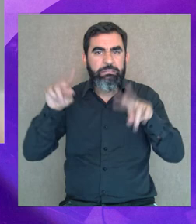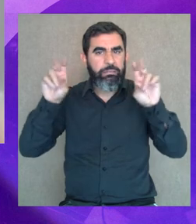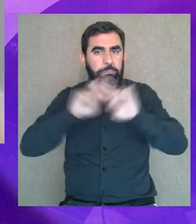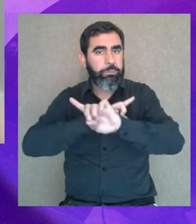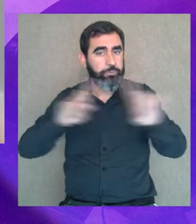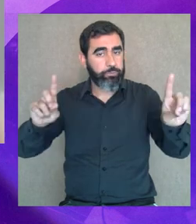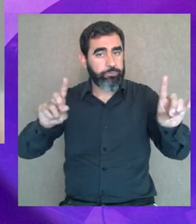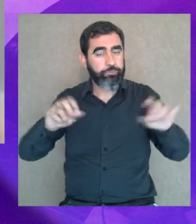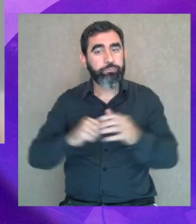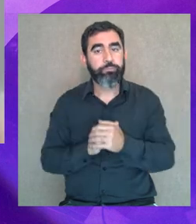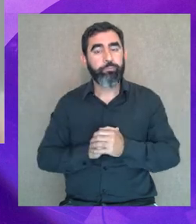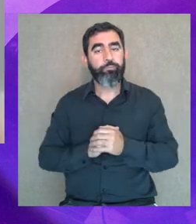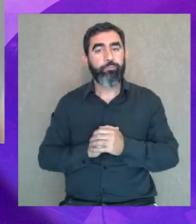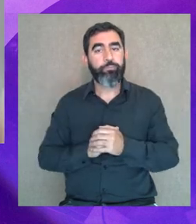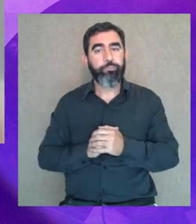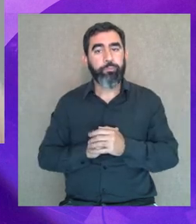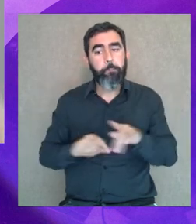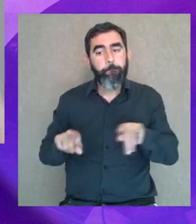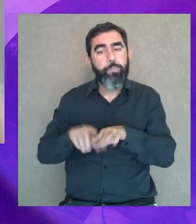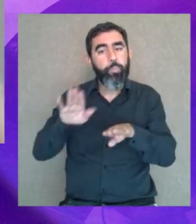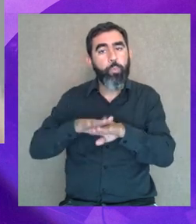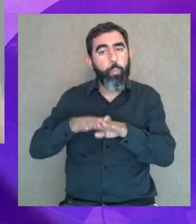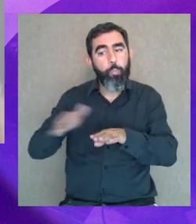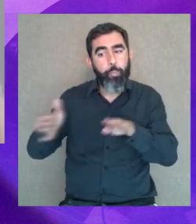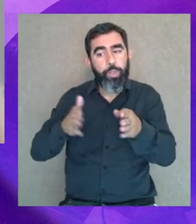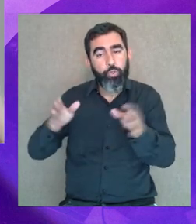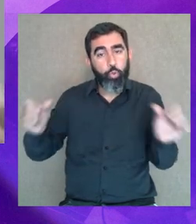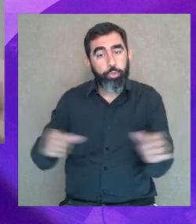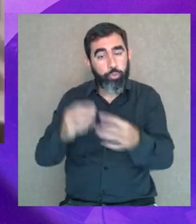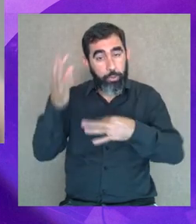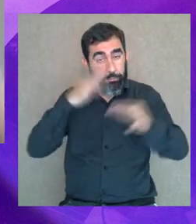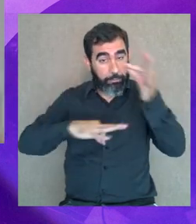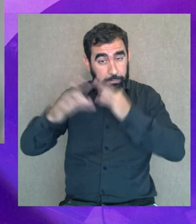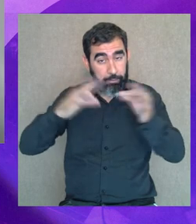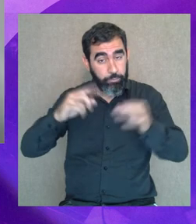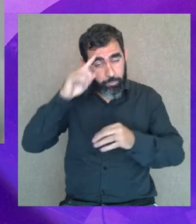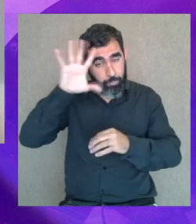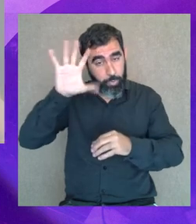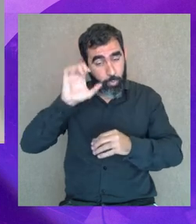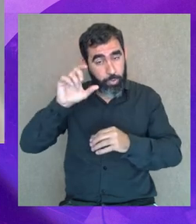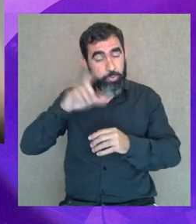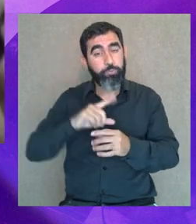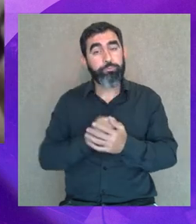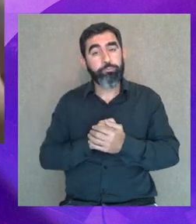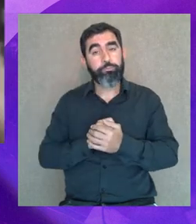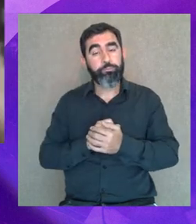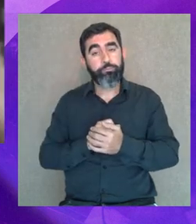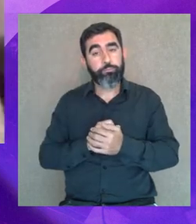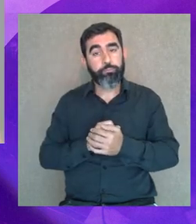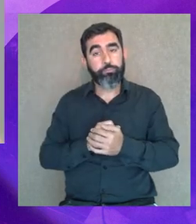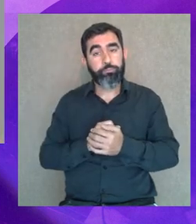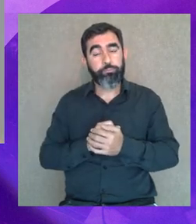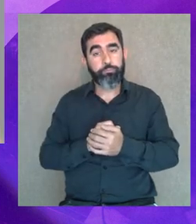esto se hicieron paralelamente en teatro y el acuerdo unos meses de diferencia pues fuimos a